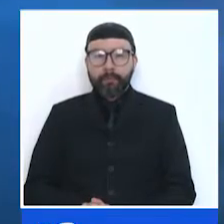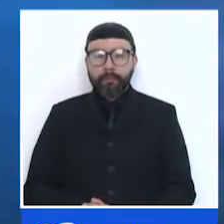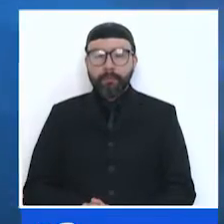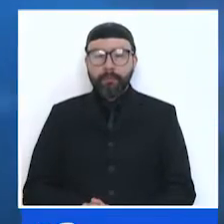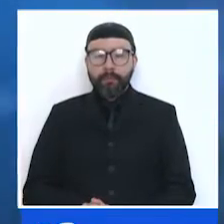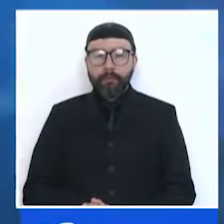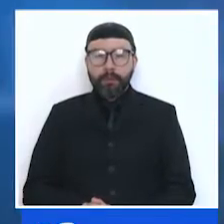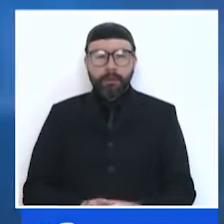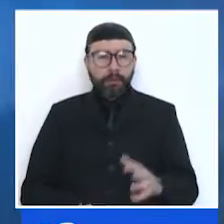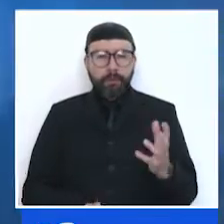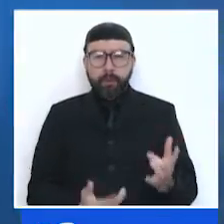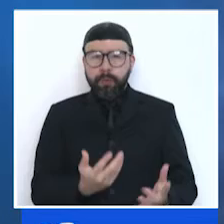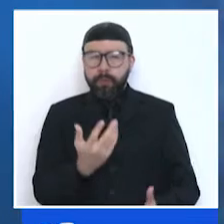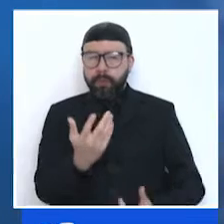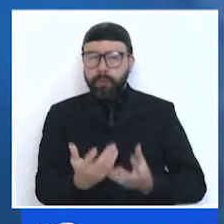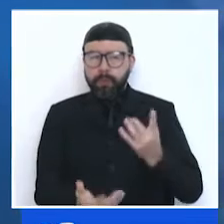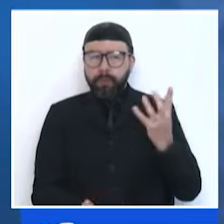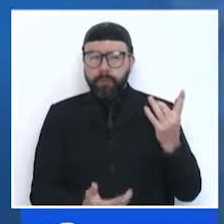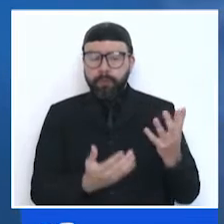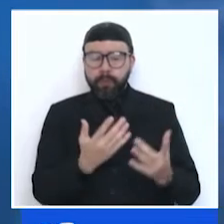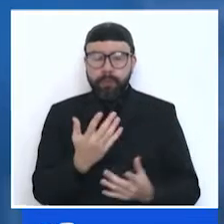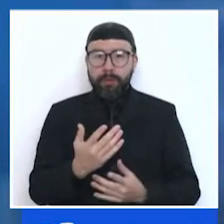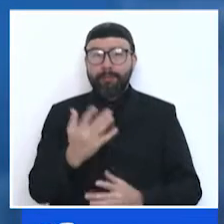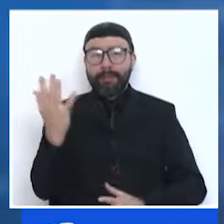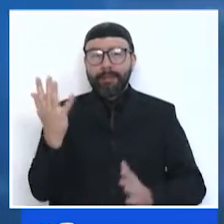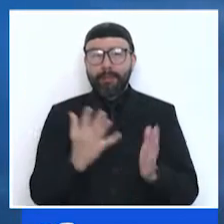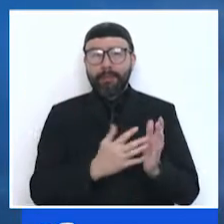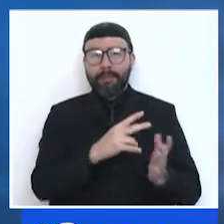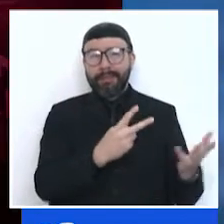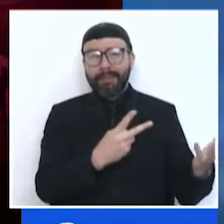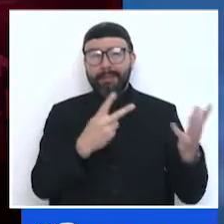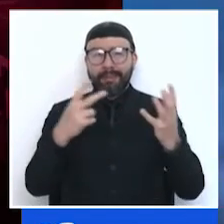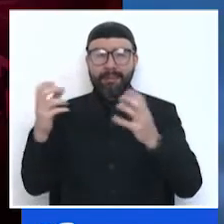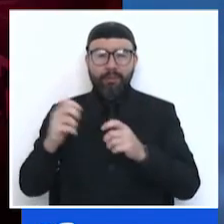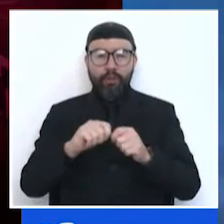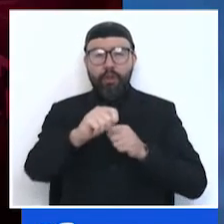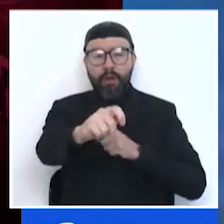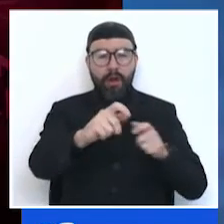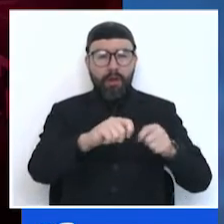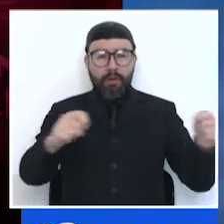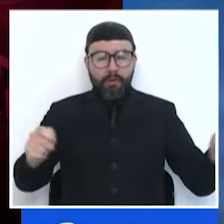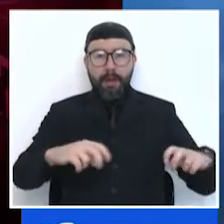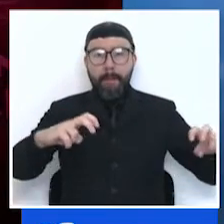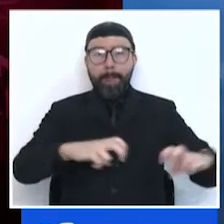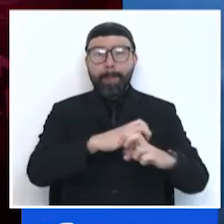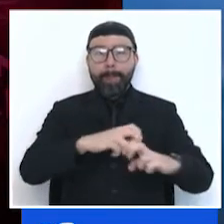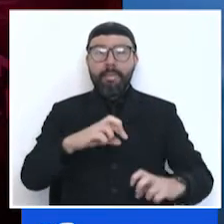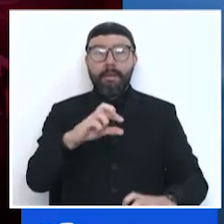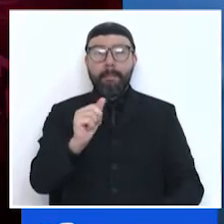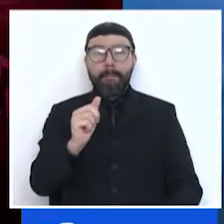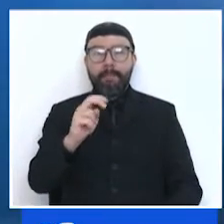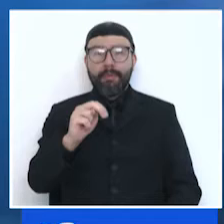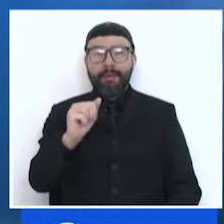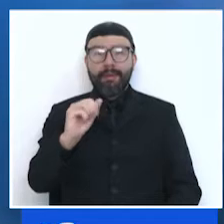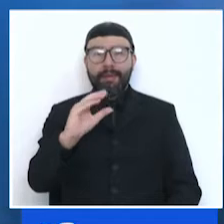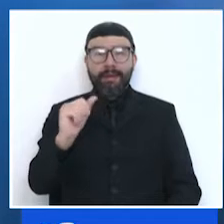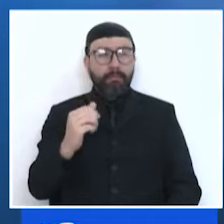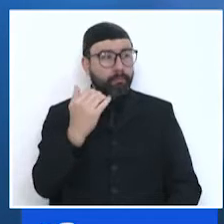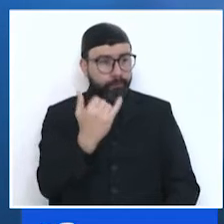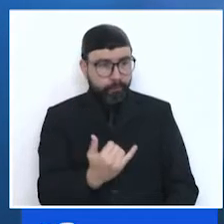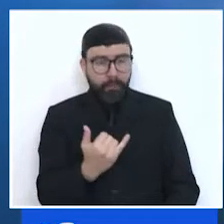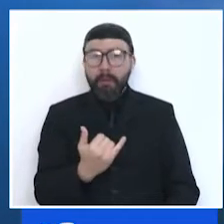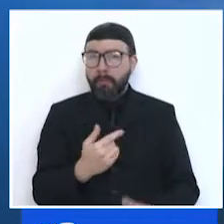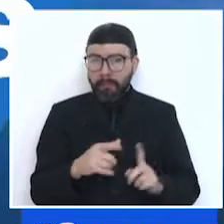Un incendio destruyó cerca de 5.700 metros cuadrados del Parque Panaca en el Quindío. Pese al hecho, el parque está